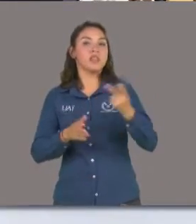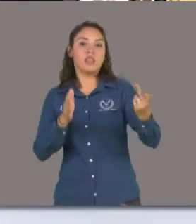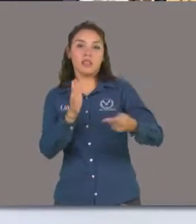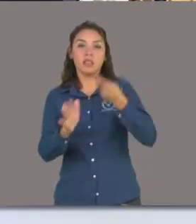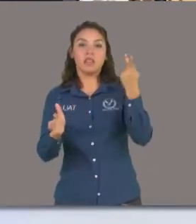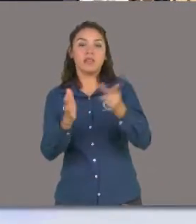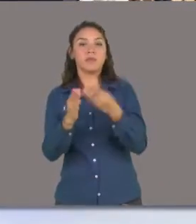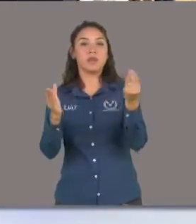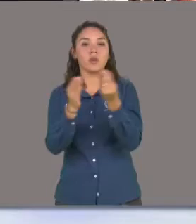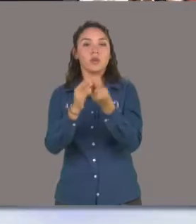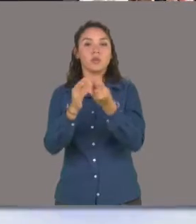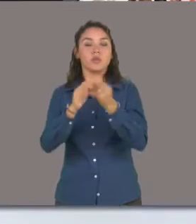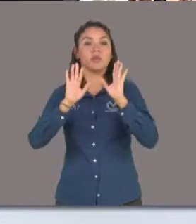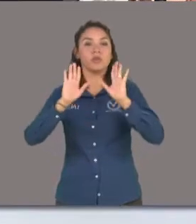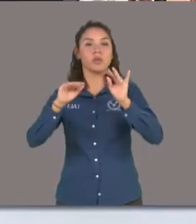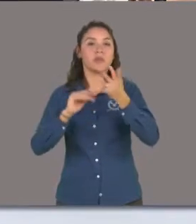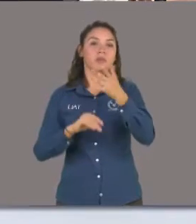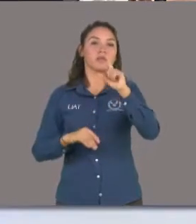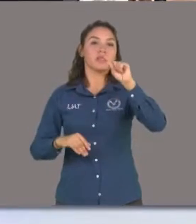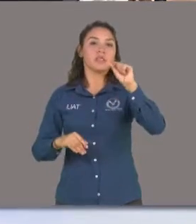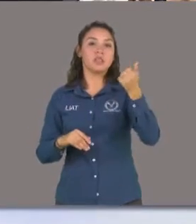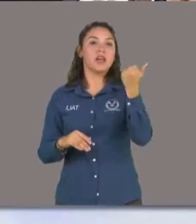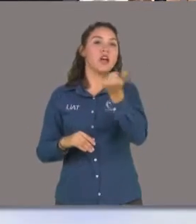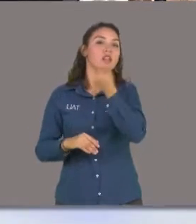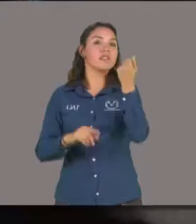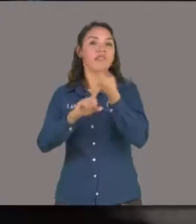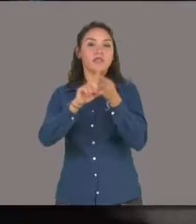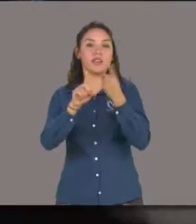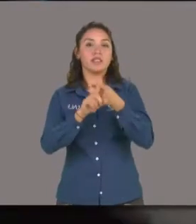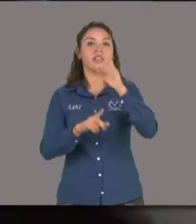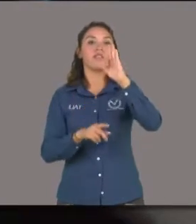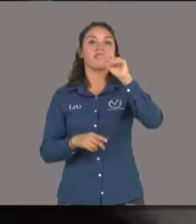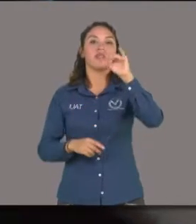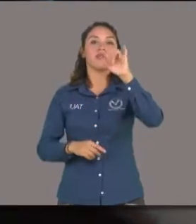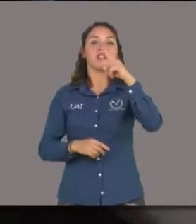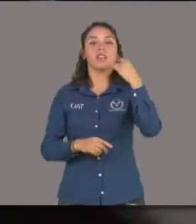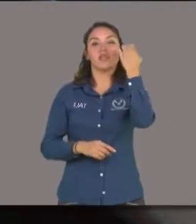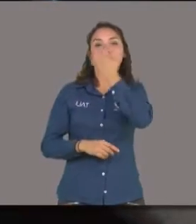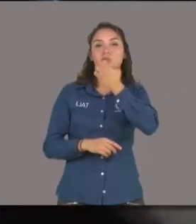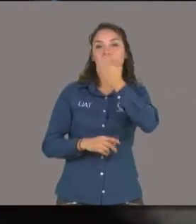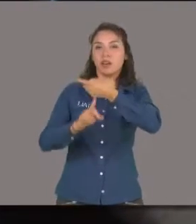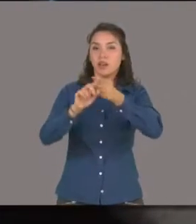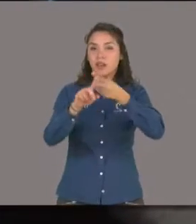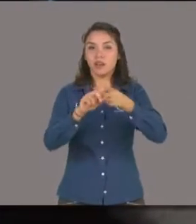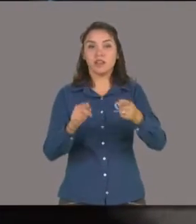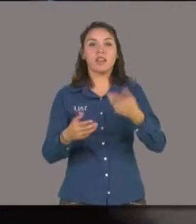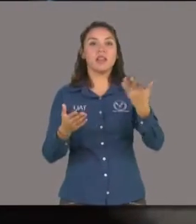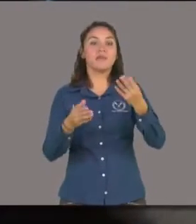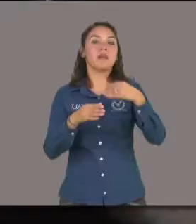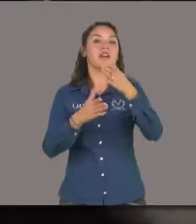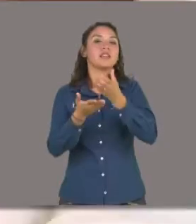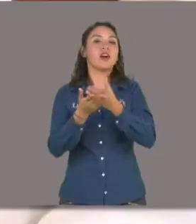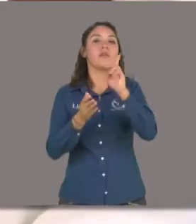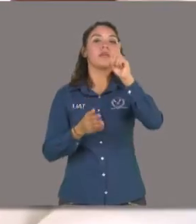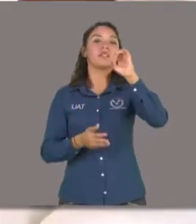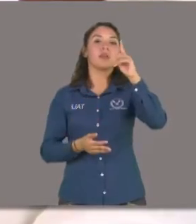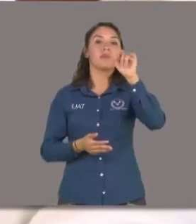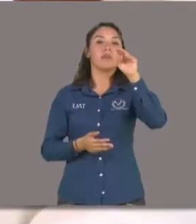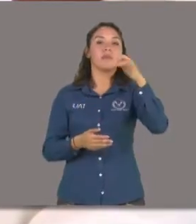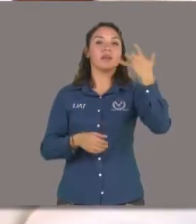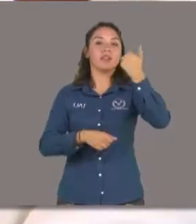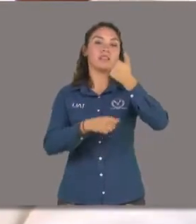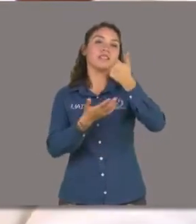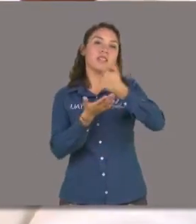Tamaulipas, a través de la Dirección de Apoyos Estudiantiles. Después de cuatro semanas de permanente compromiso y esfuerzo, casi